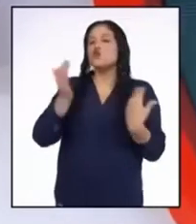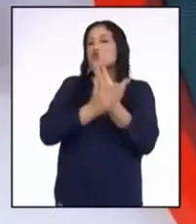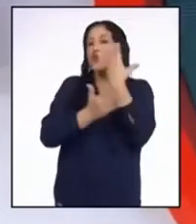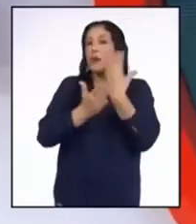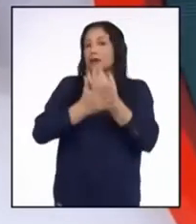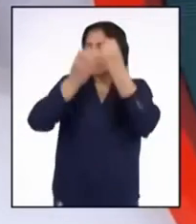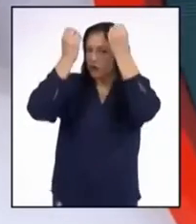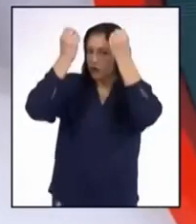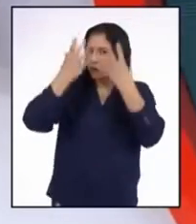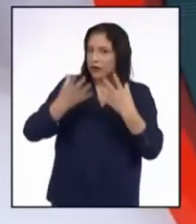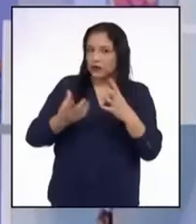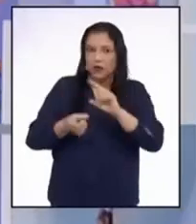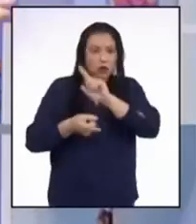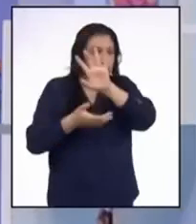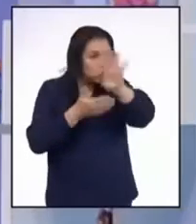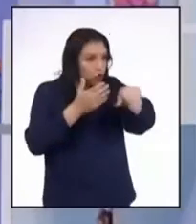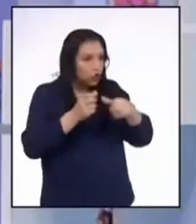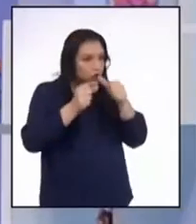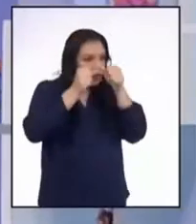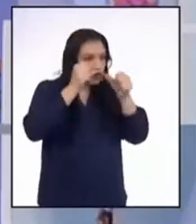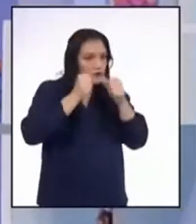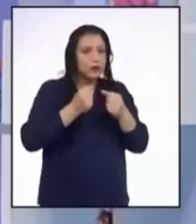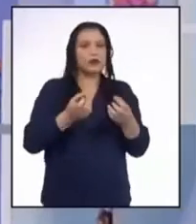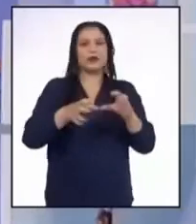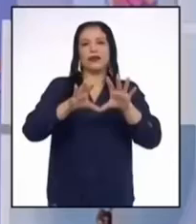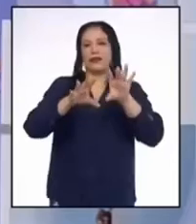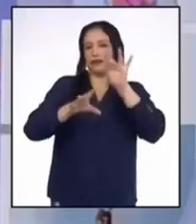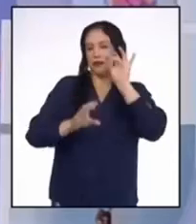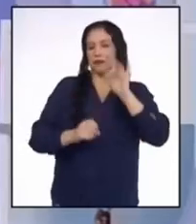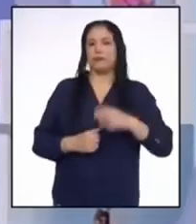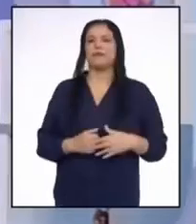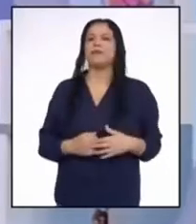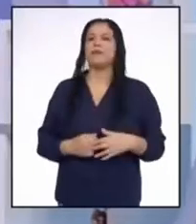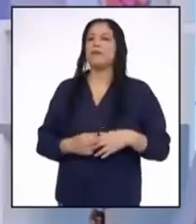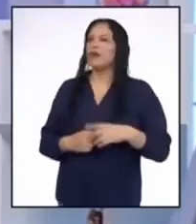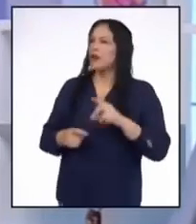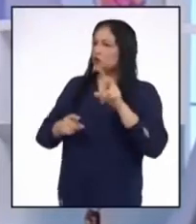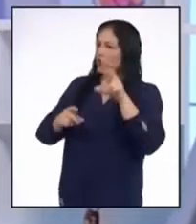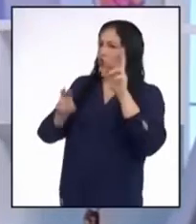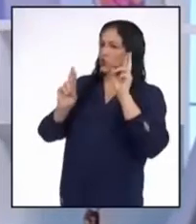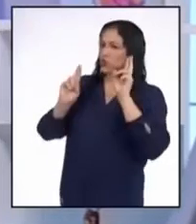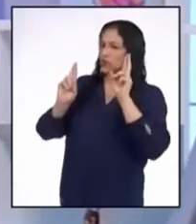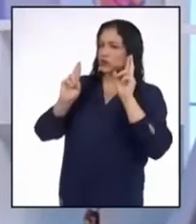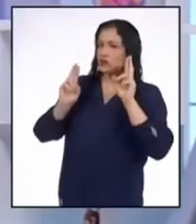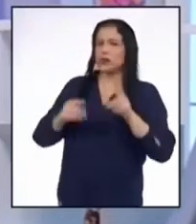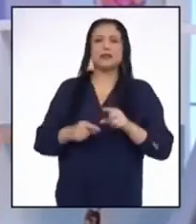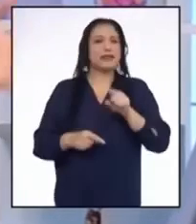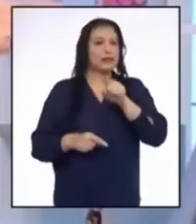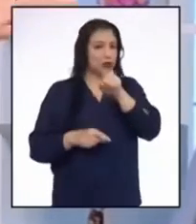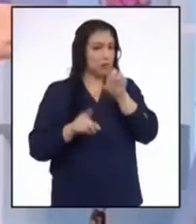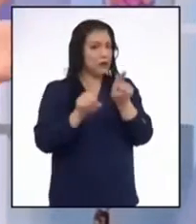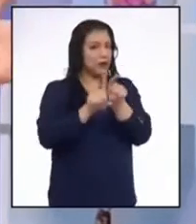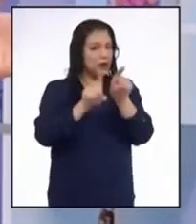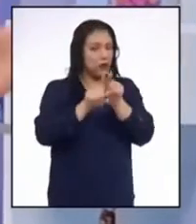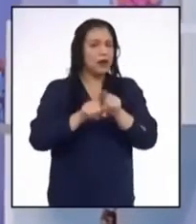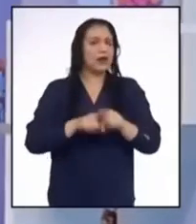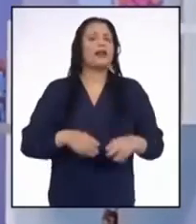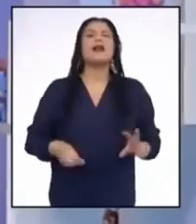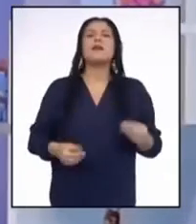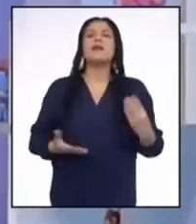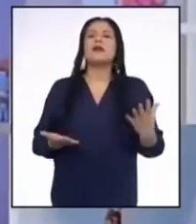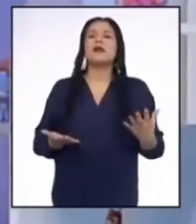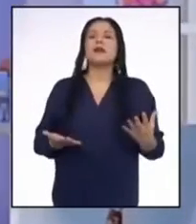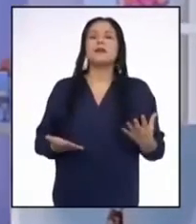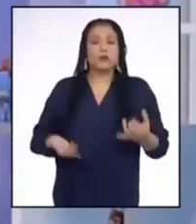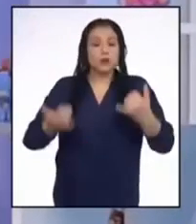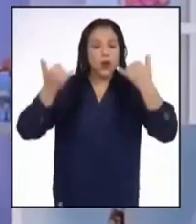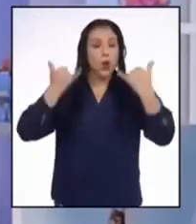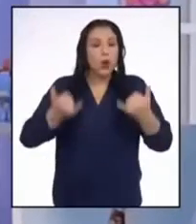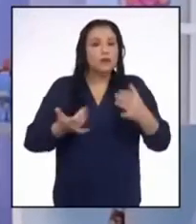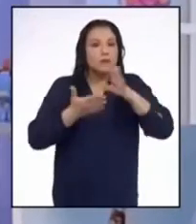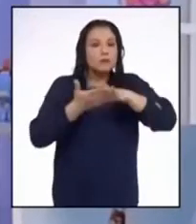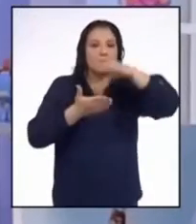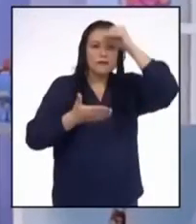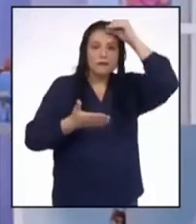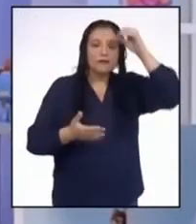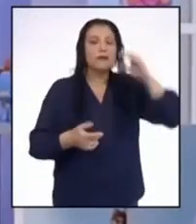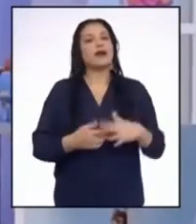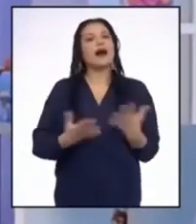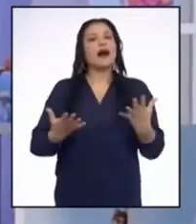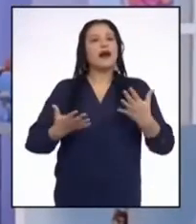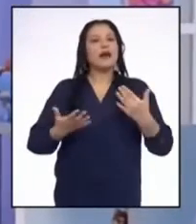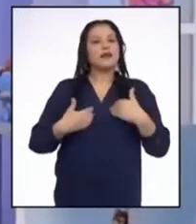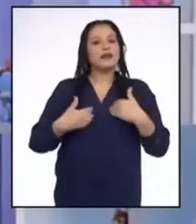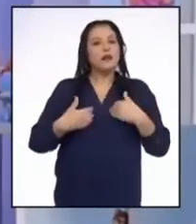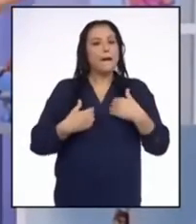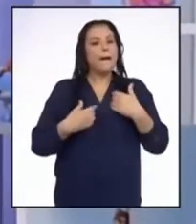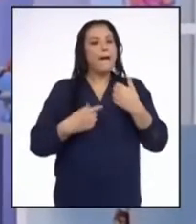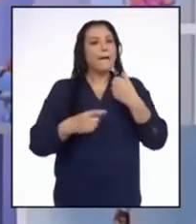de los datos obtenidos. Bueno, te cuento que estás de suerte. Tú y tú también. ¿Por qué? Porque hoy aprenderemos a obtener nuestras